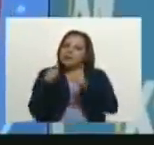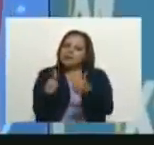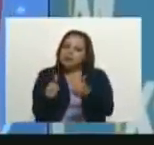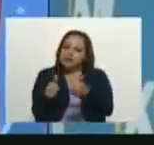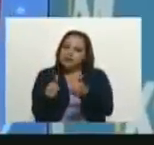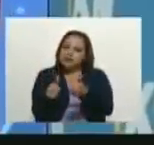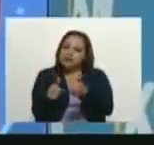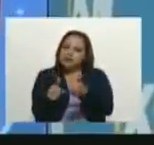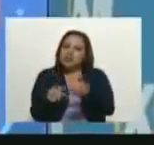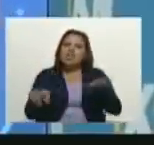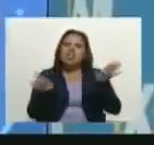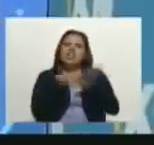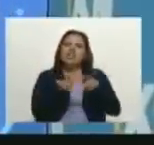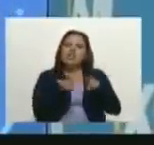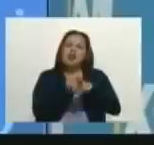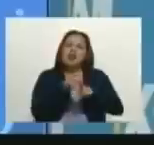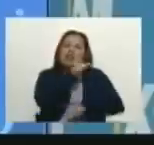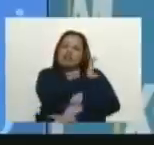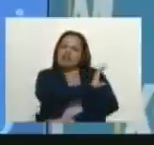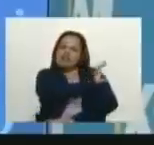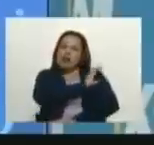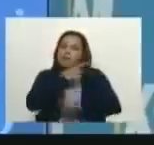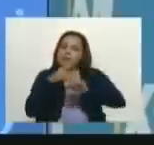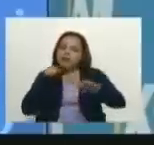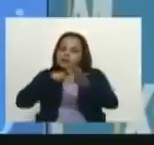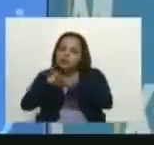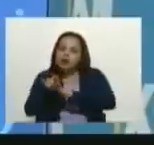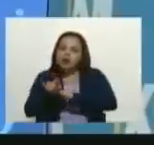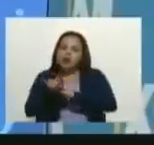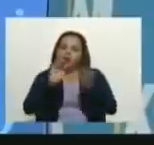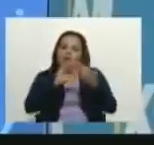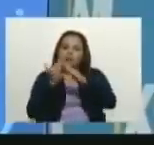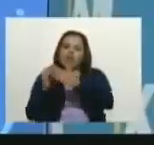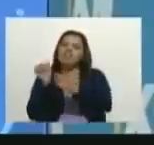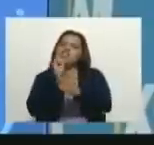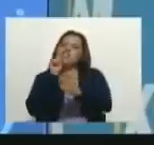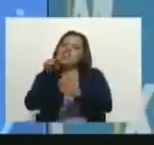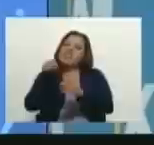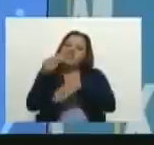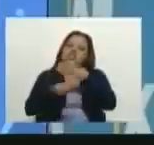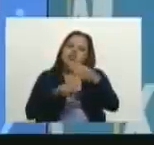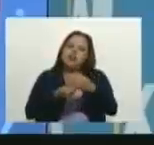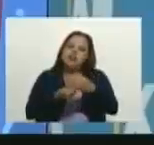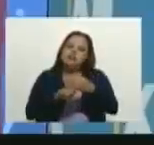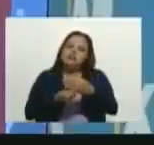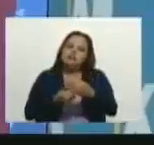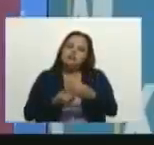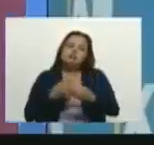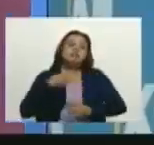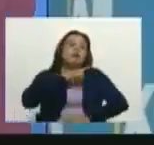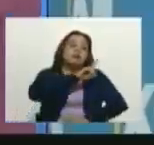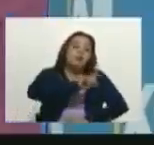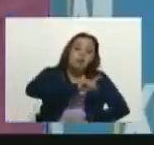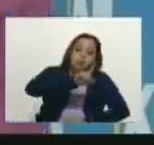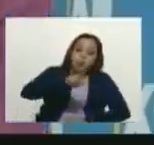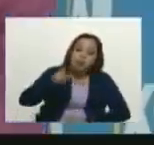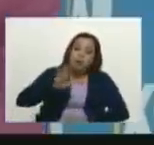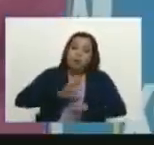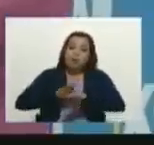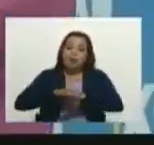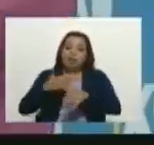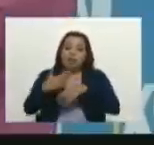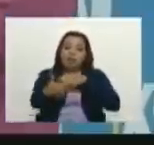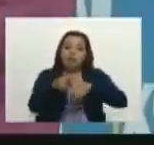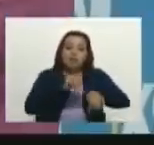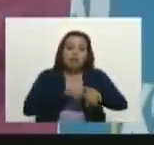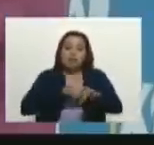Que son como clínicas en los sectores populares. ¿Quién fundó eso? Vamos a preguntarnos, porque el tiempo pasa y nadie habla de